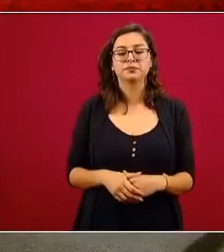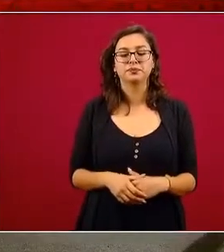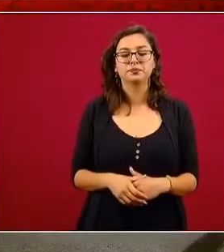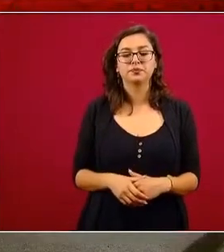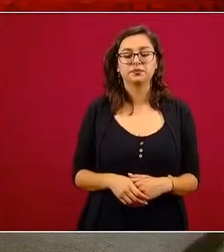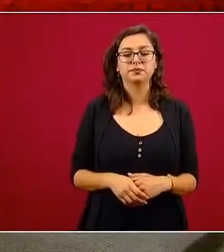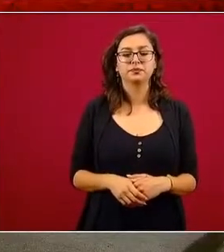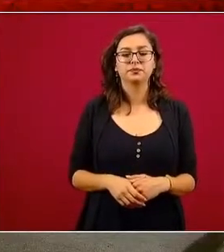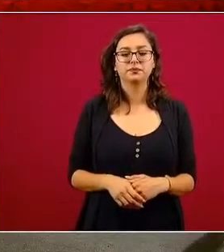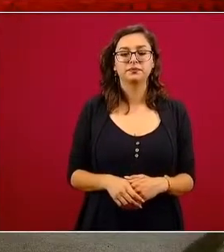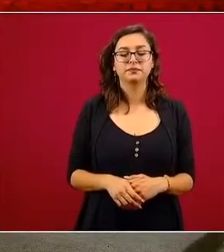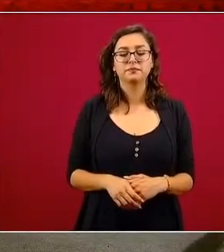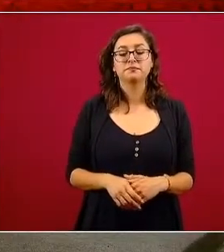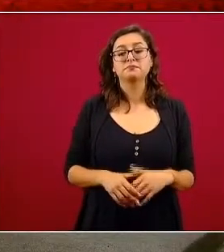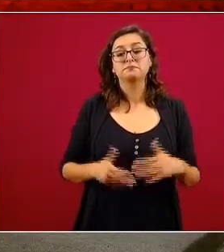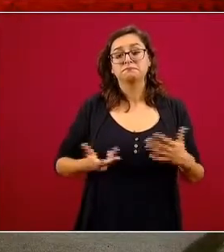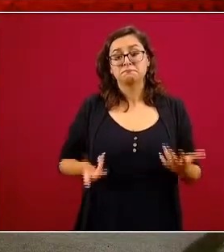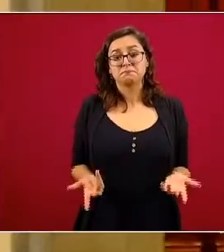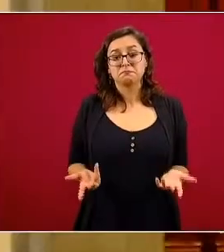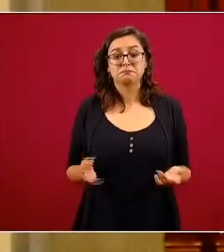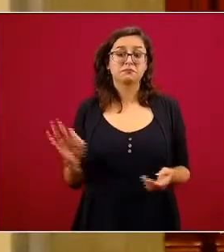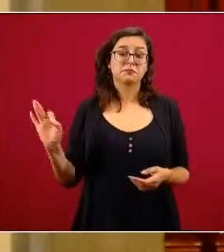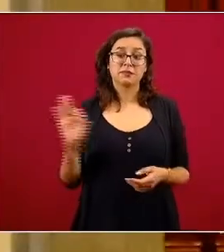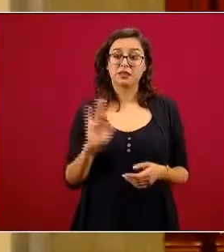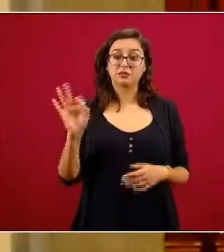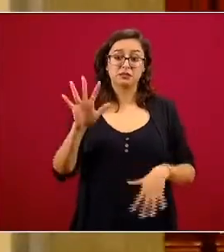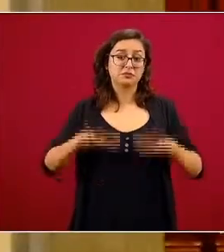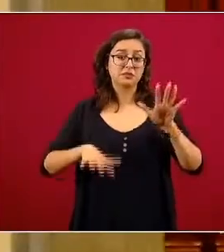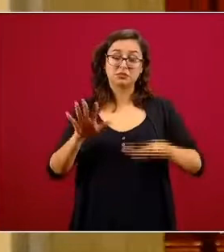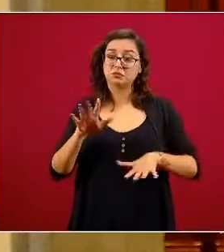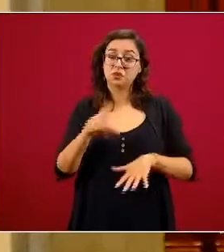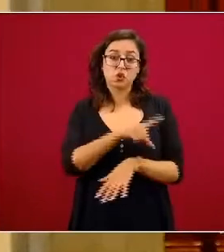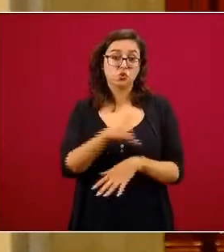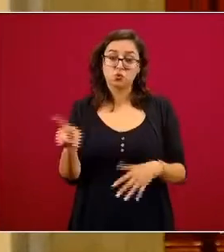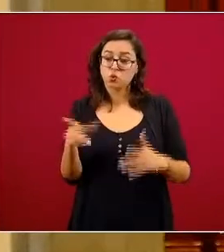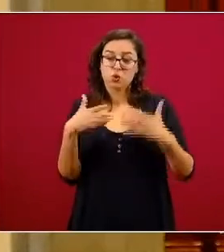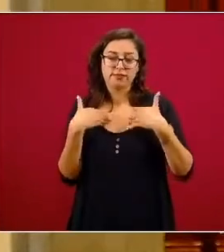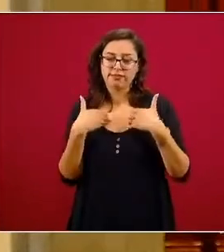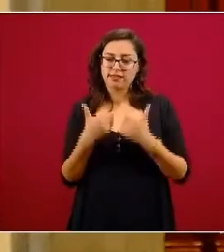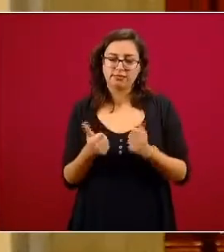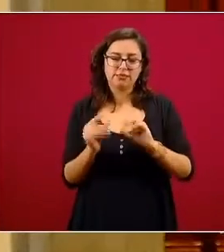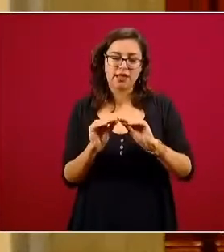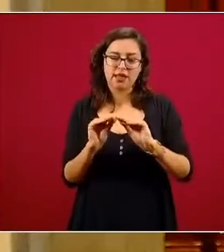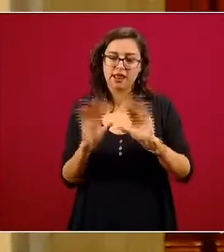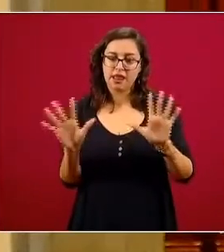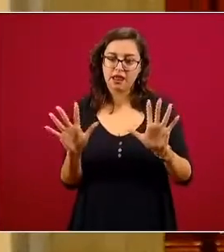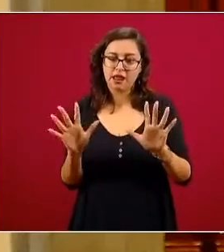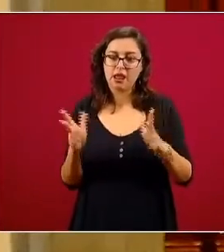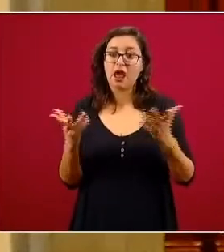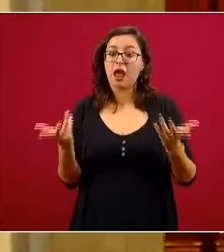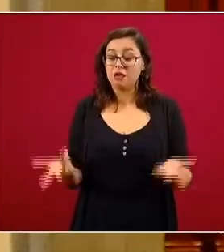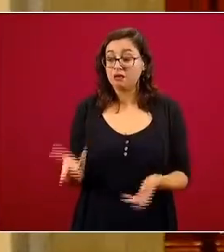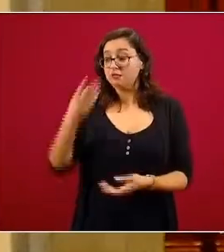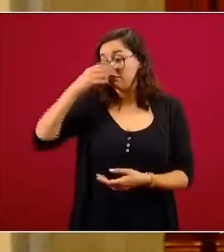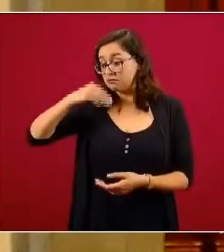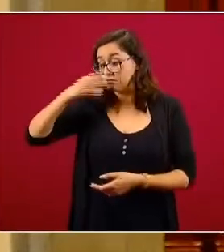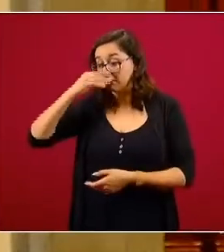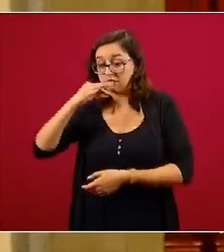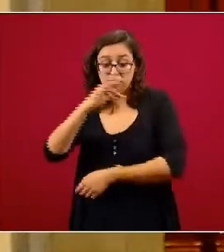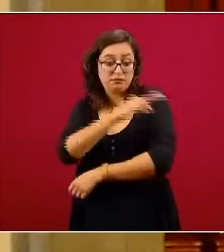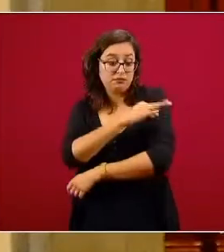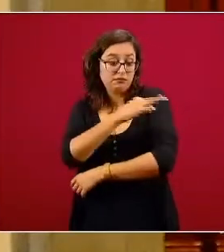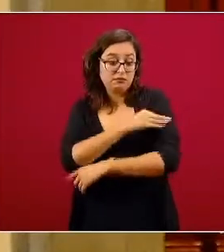importante, quizá no todo el mundo lo tiene claro. Desde que existe un programa público de vacunación contra influenza que se